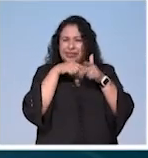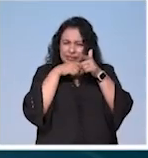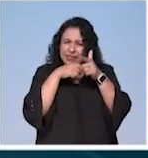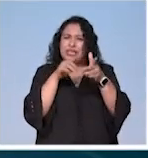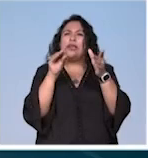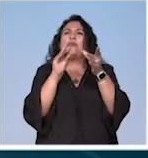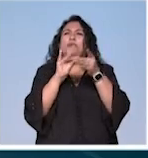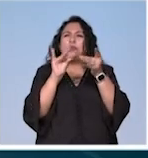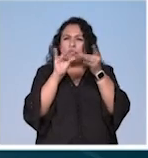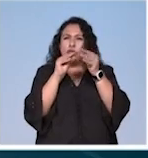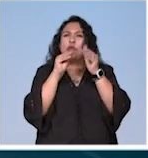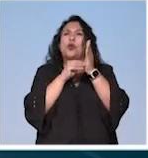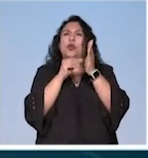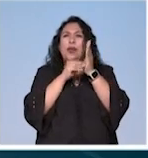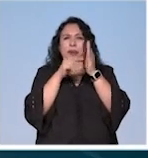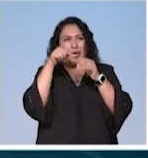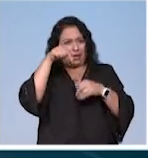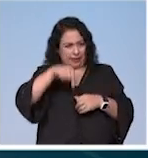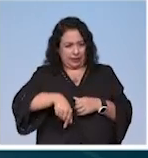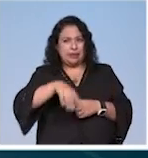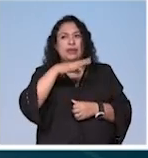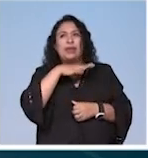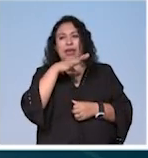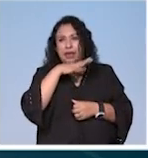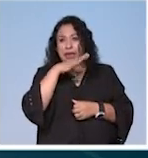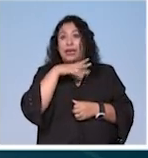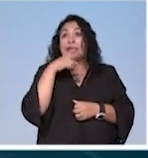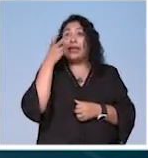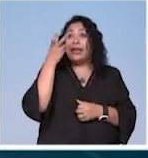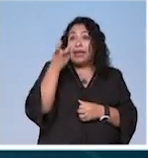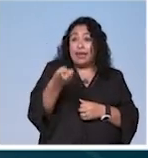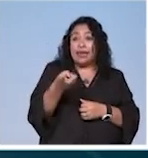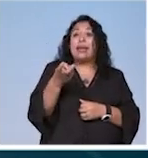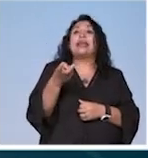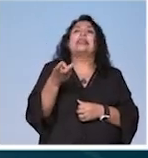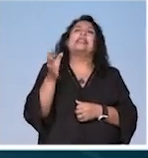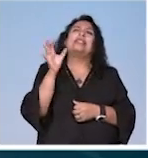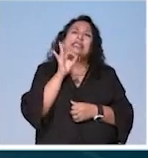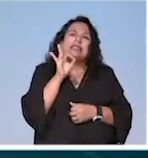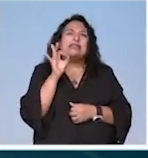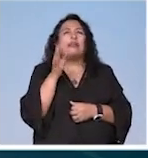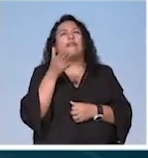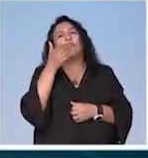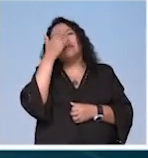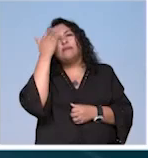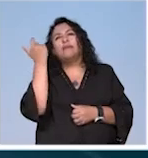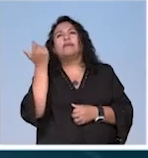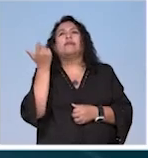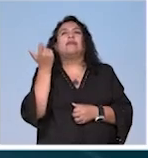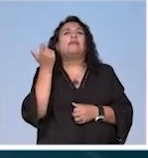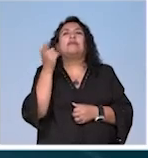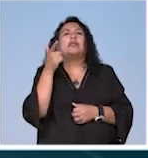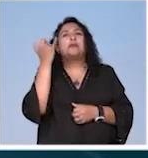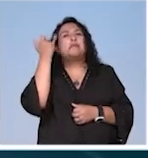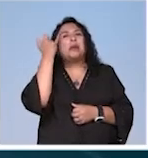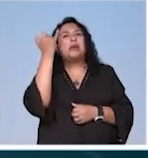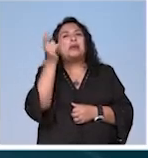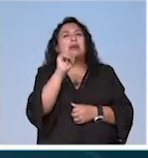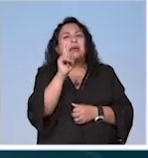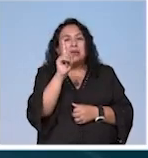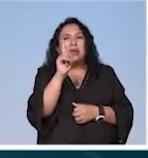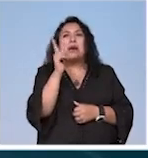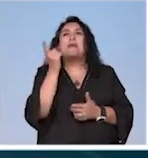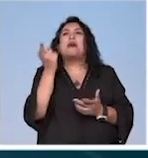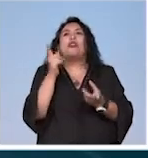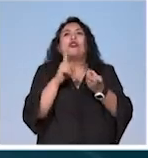sigue diciendo el muralismo que aquí estamos. Este movimiento, quizá ingenuo, de pinceles que no se lo imaginaban